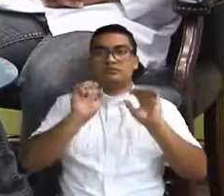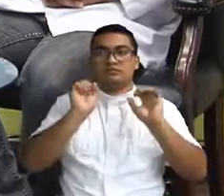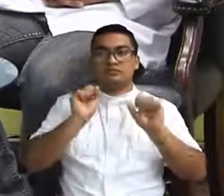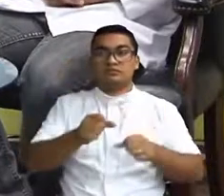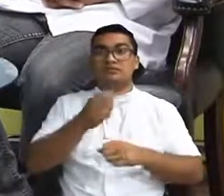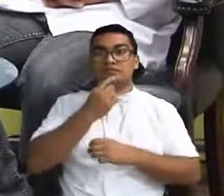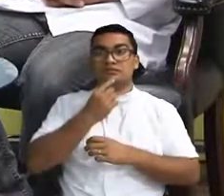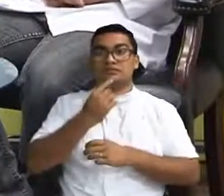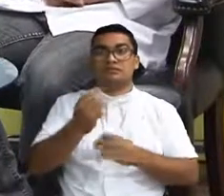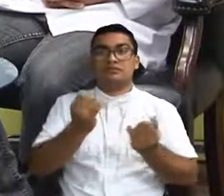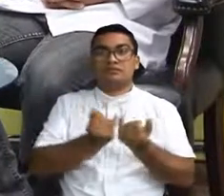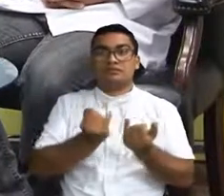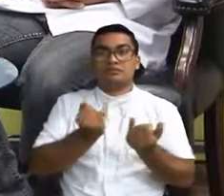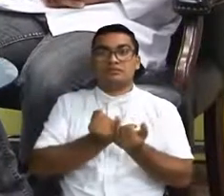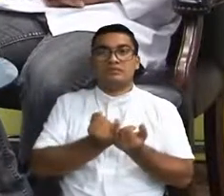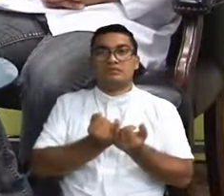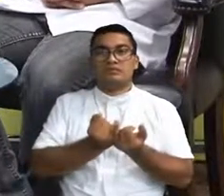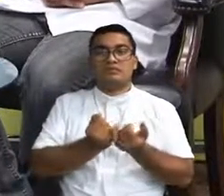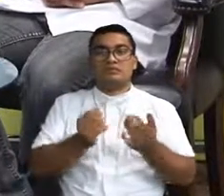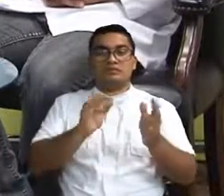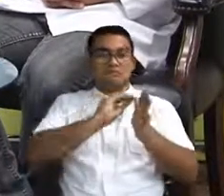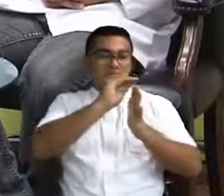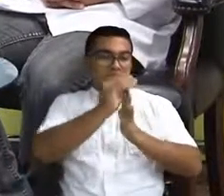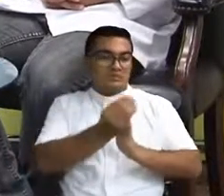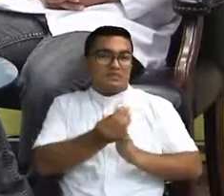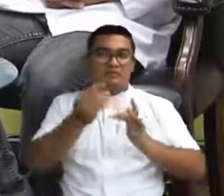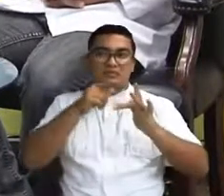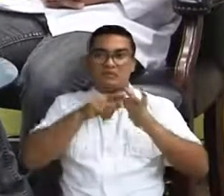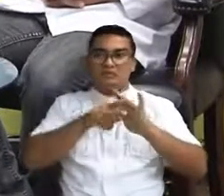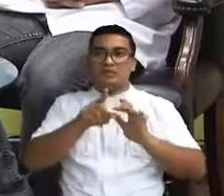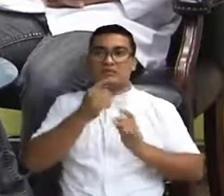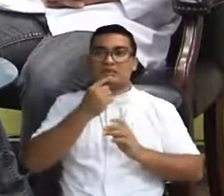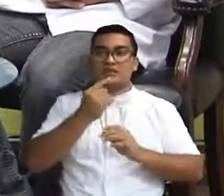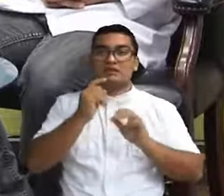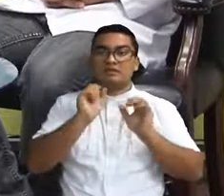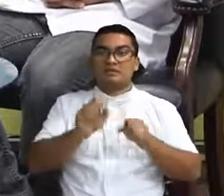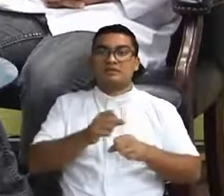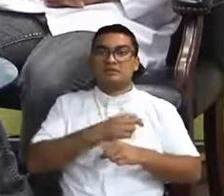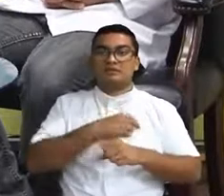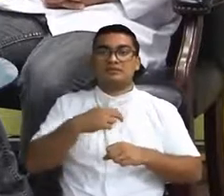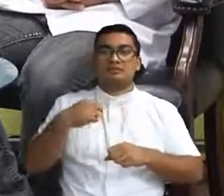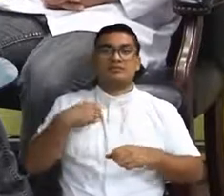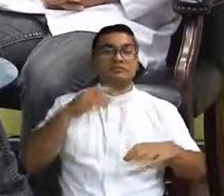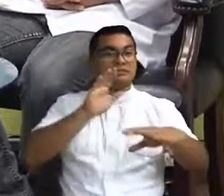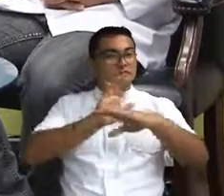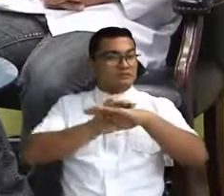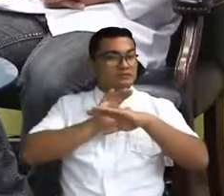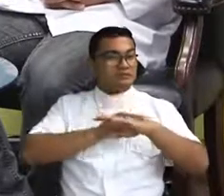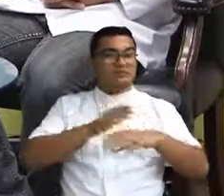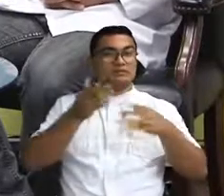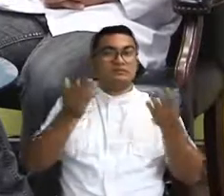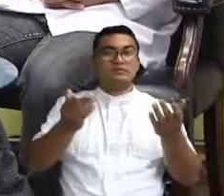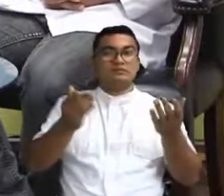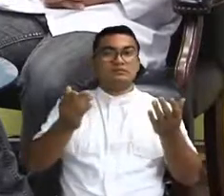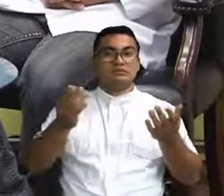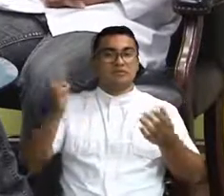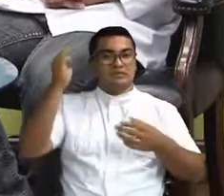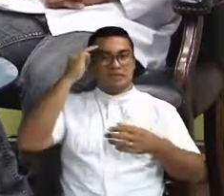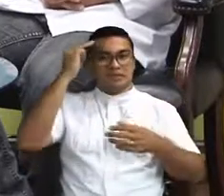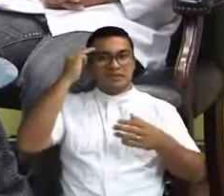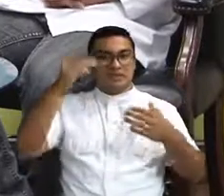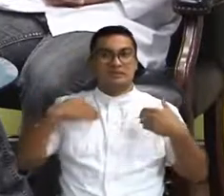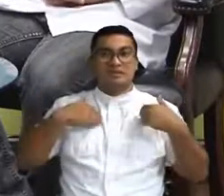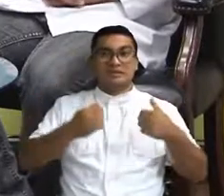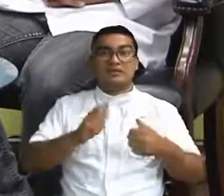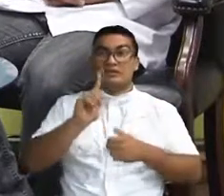son terapeutas, psicólogos, pedagogos, psiquiatras, y ahí es donde nosotros hacemos este llamado de que la salud mental es para